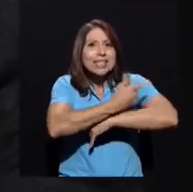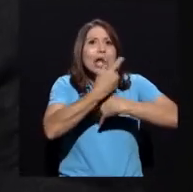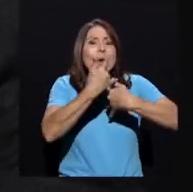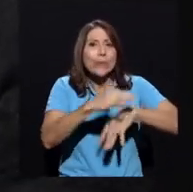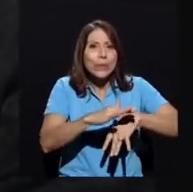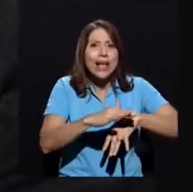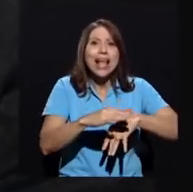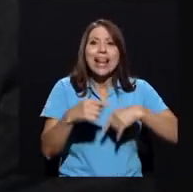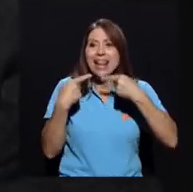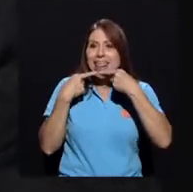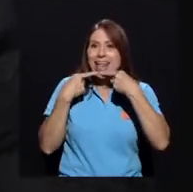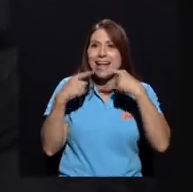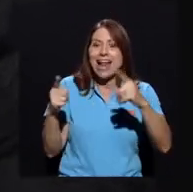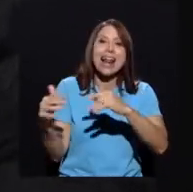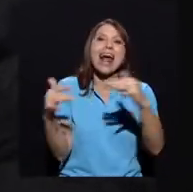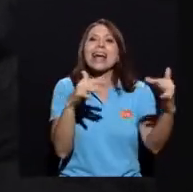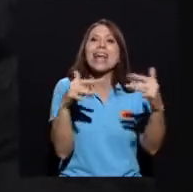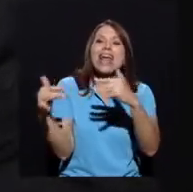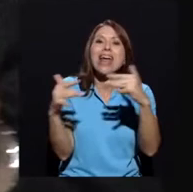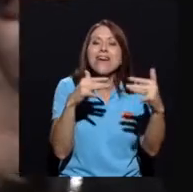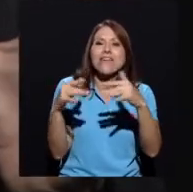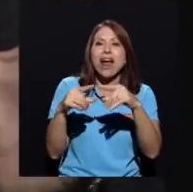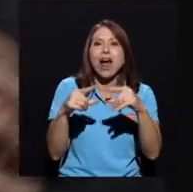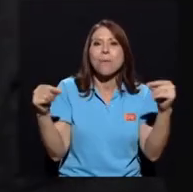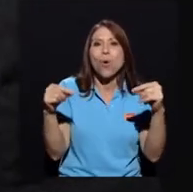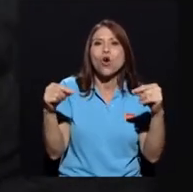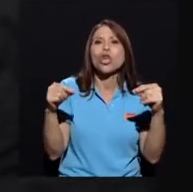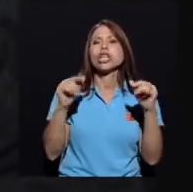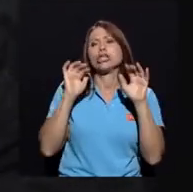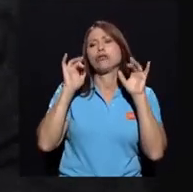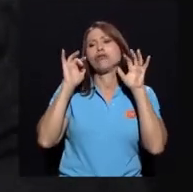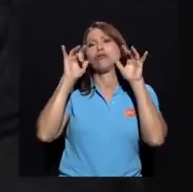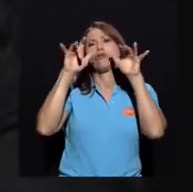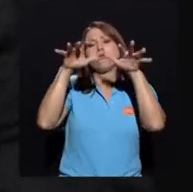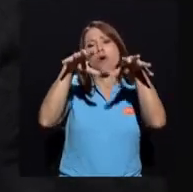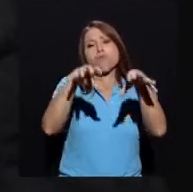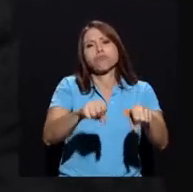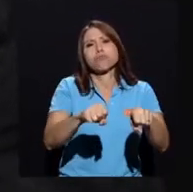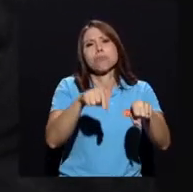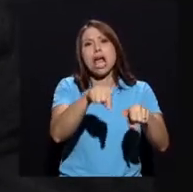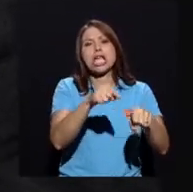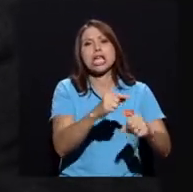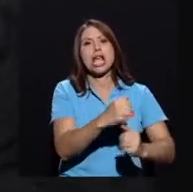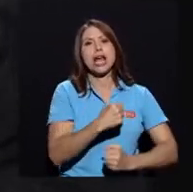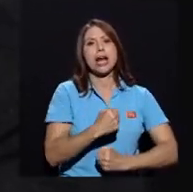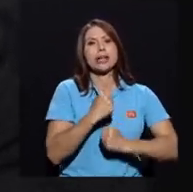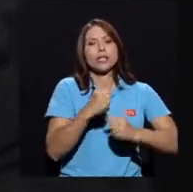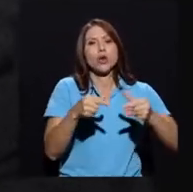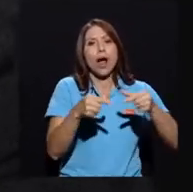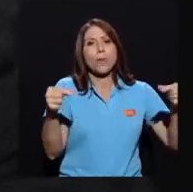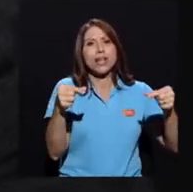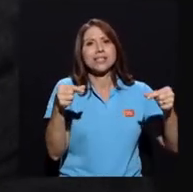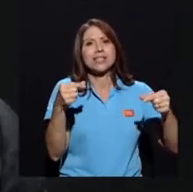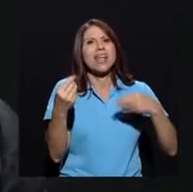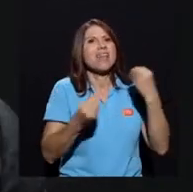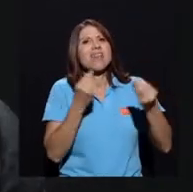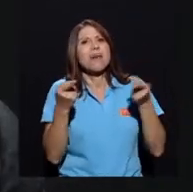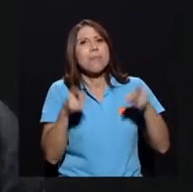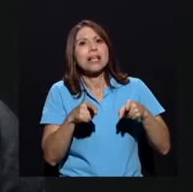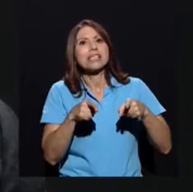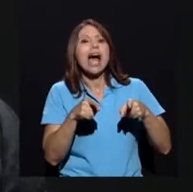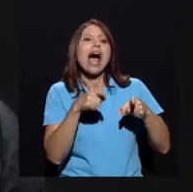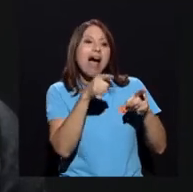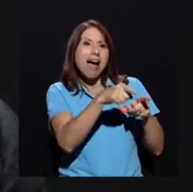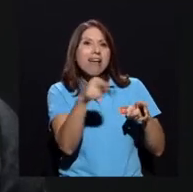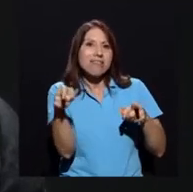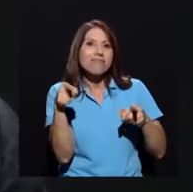tierras que estaban ocupadas por todavía un enorme ejército japonés. ¿Qué sucede ahí? Que por supuesto los japoneses son derrotados. En